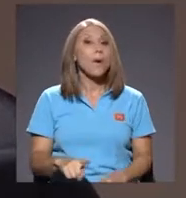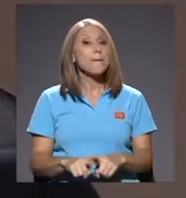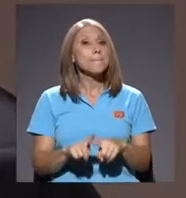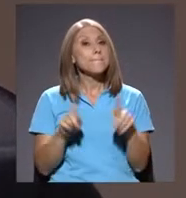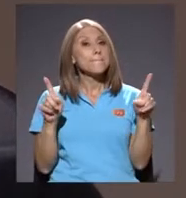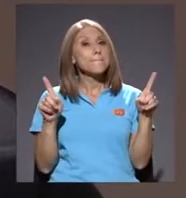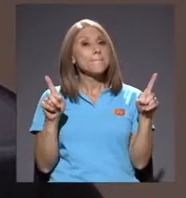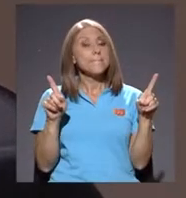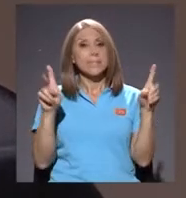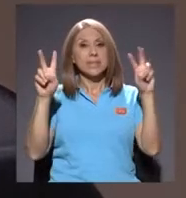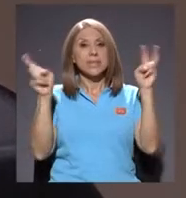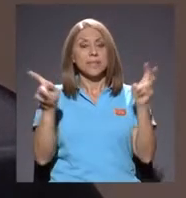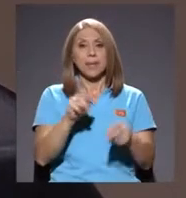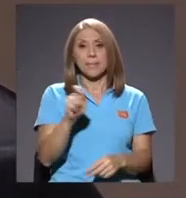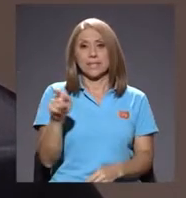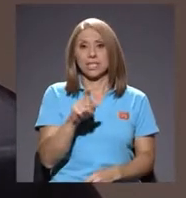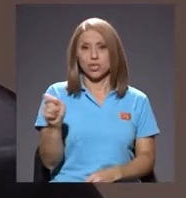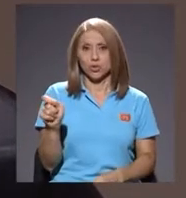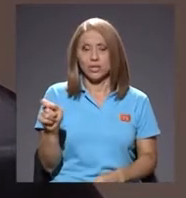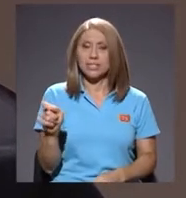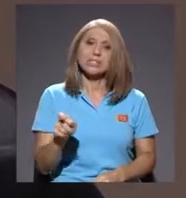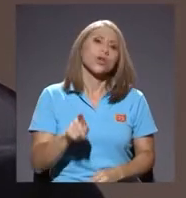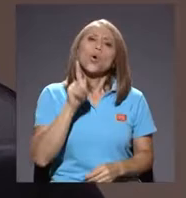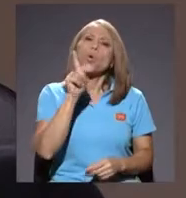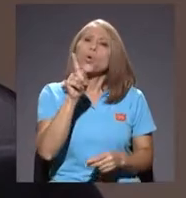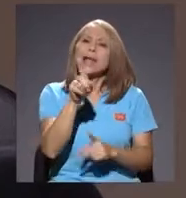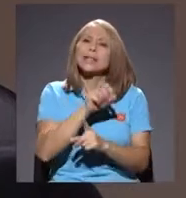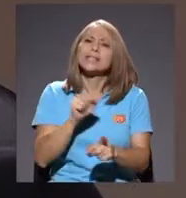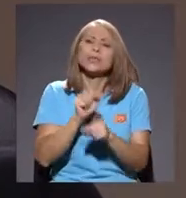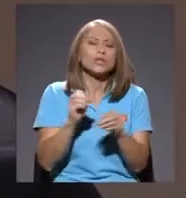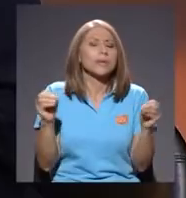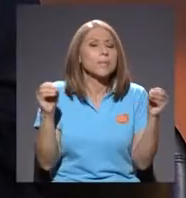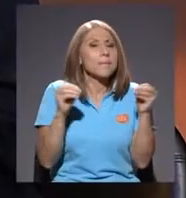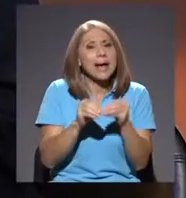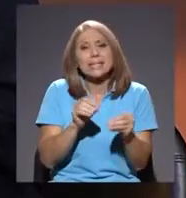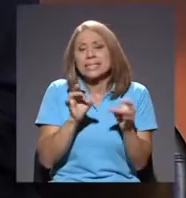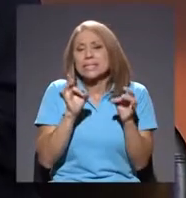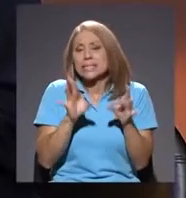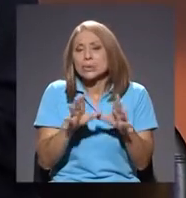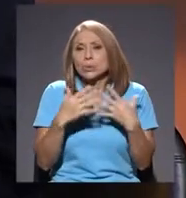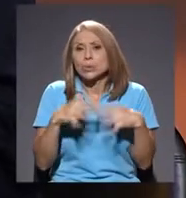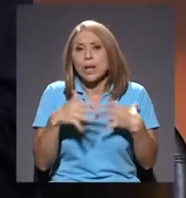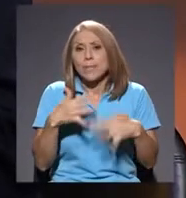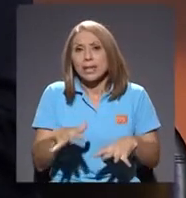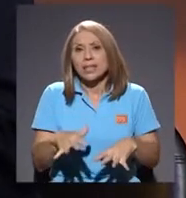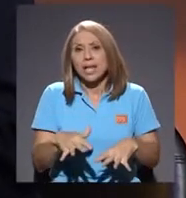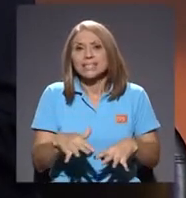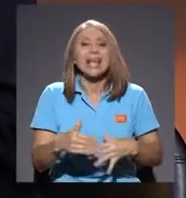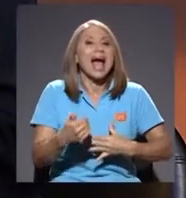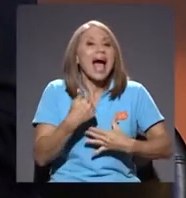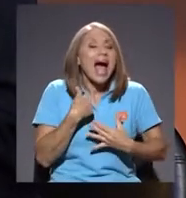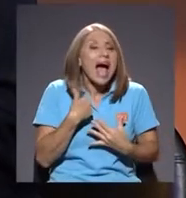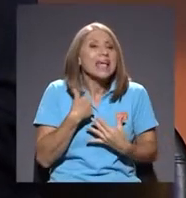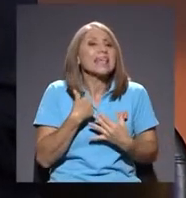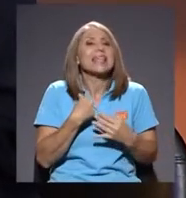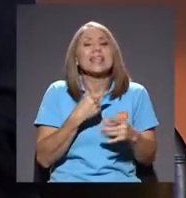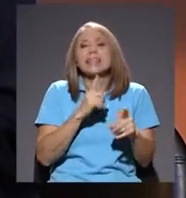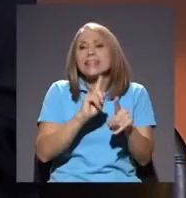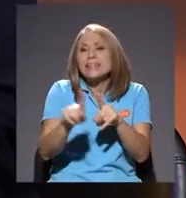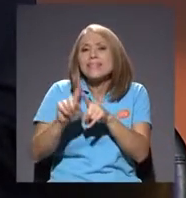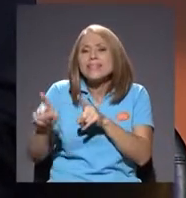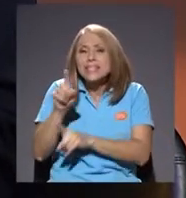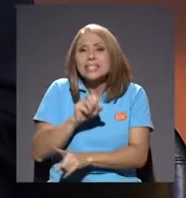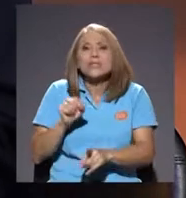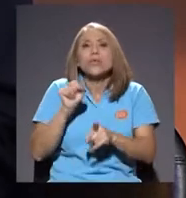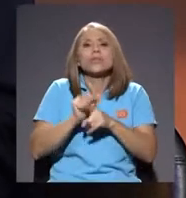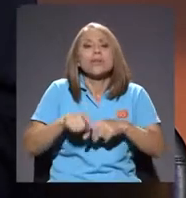uno de los grandes dificultades una de las situaciones más dramáticas es que existen grandes lagunas de cotización y eso ha impedido